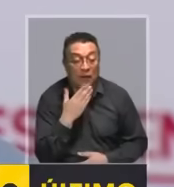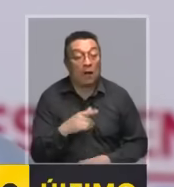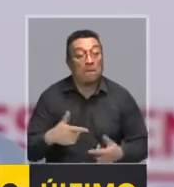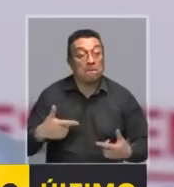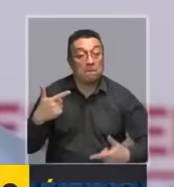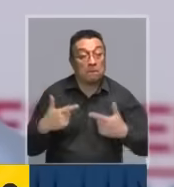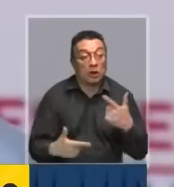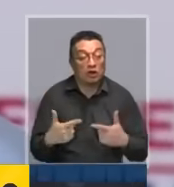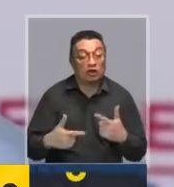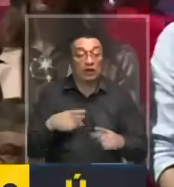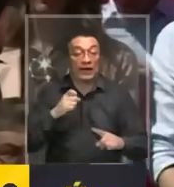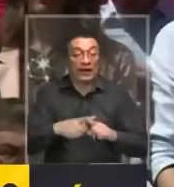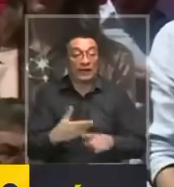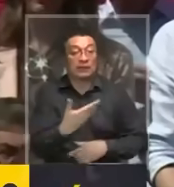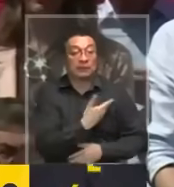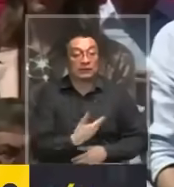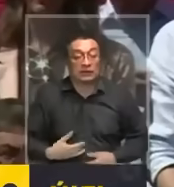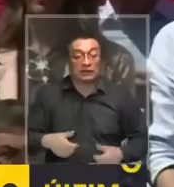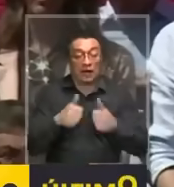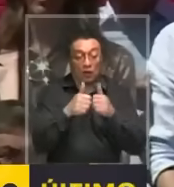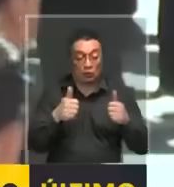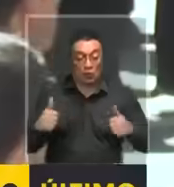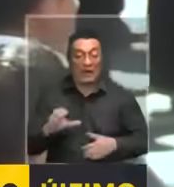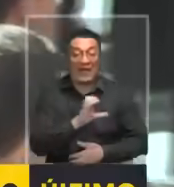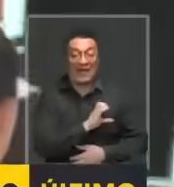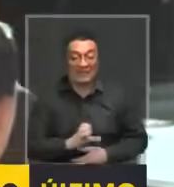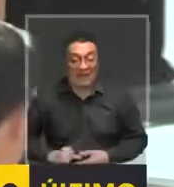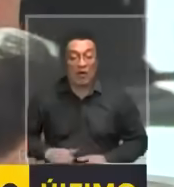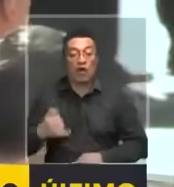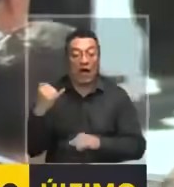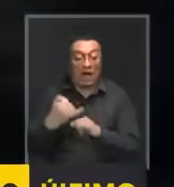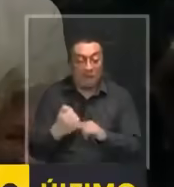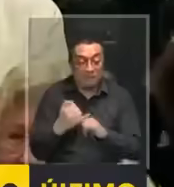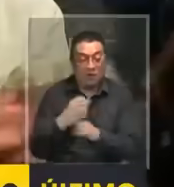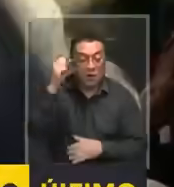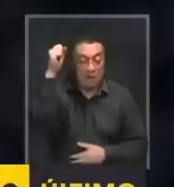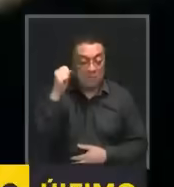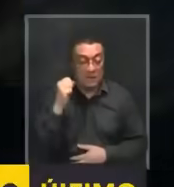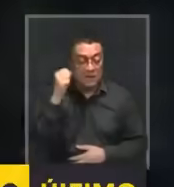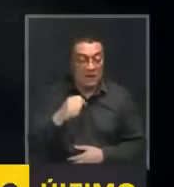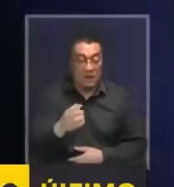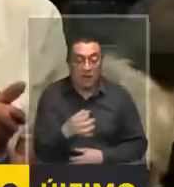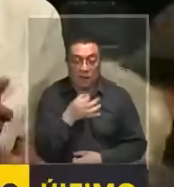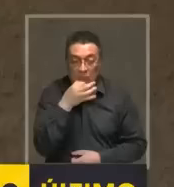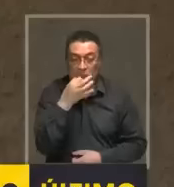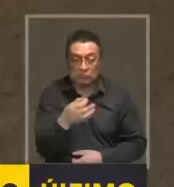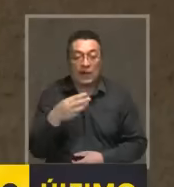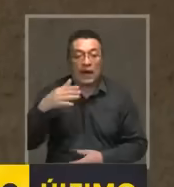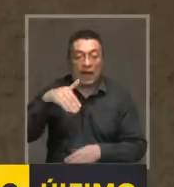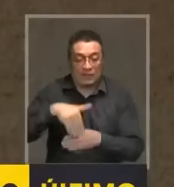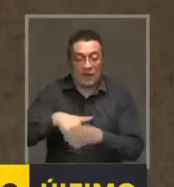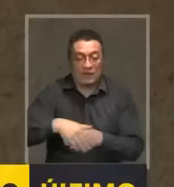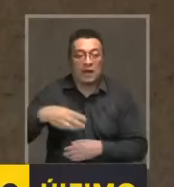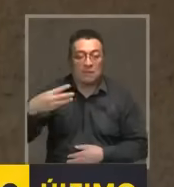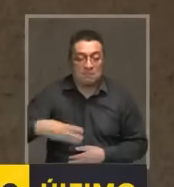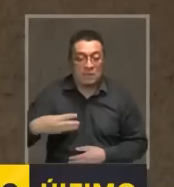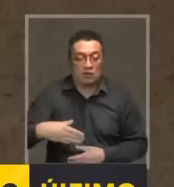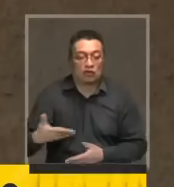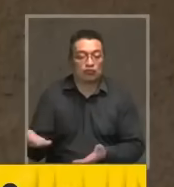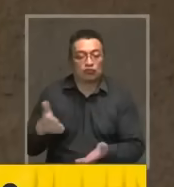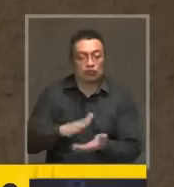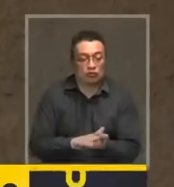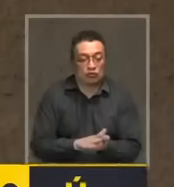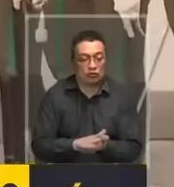Políticos, expresidentes, autoridades de Estado y amigos de Sebastián Piñera se pronunciaron la tarde de este martes tras su muerte. Uno de